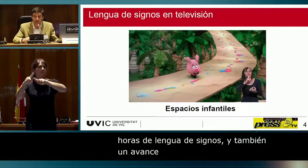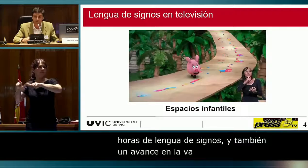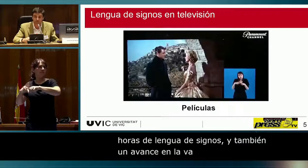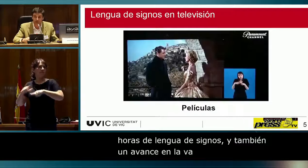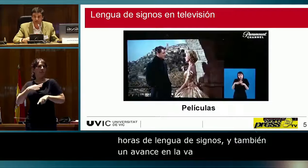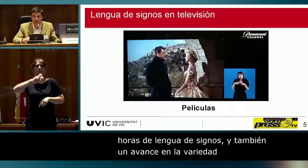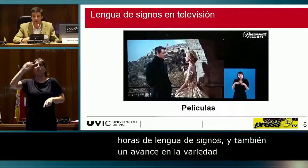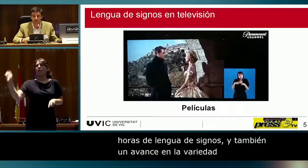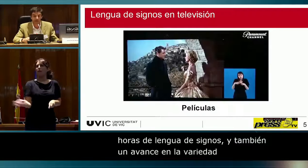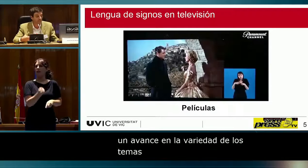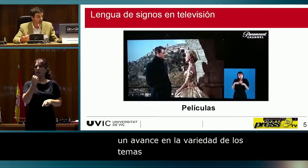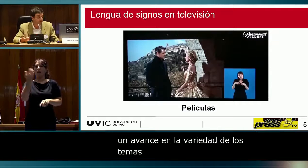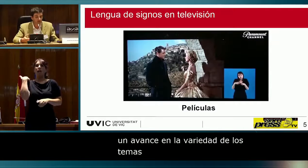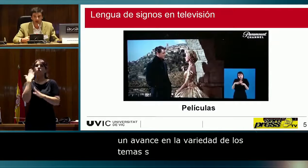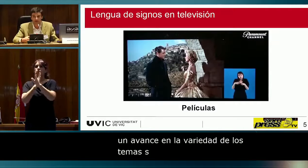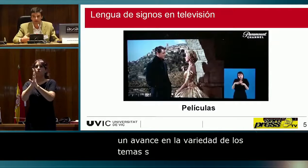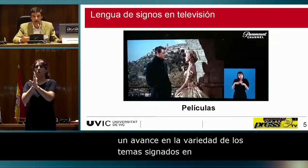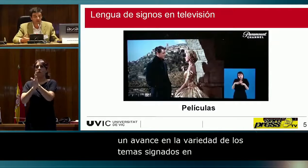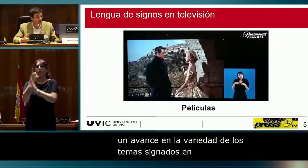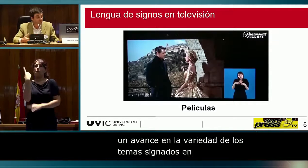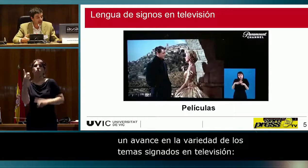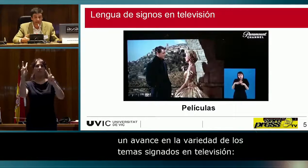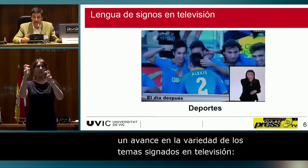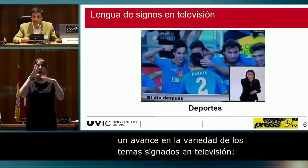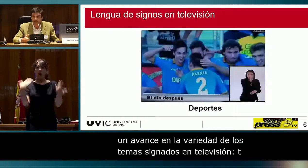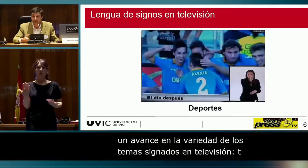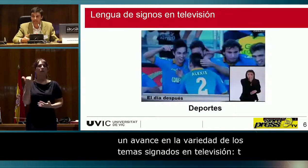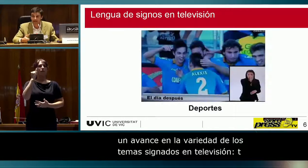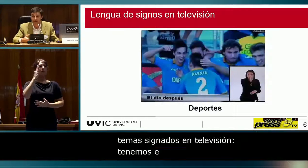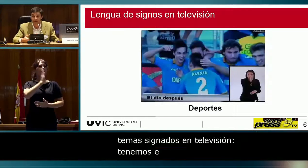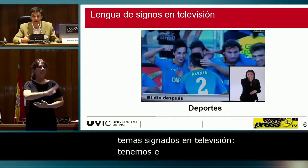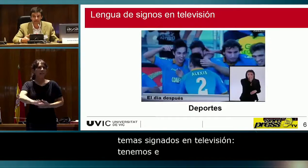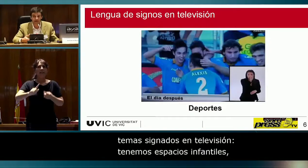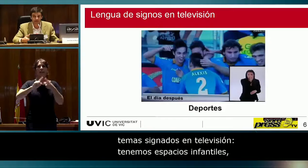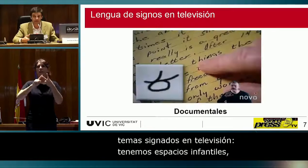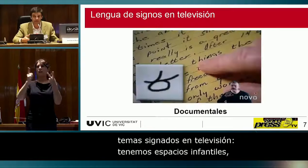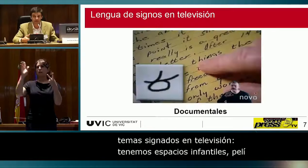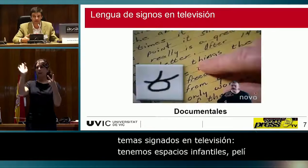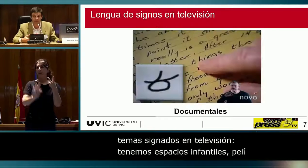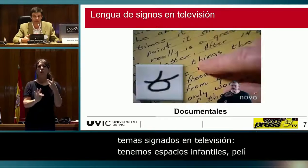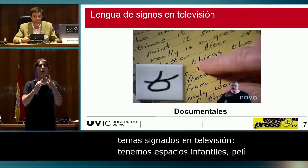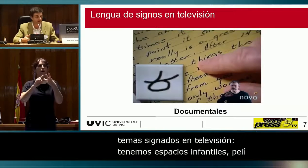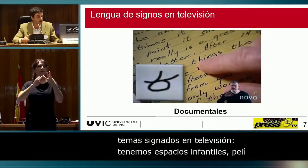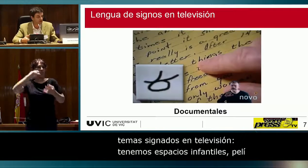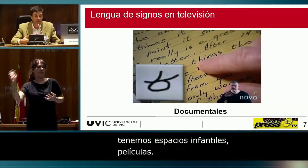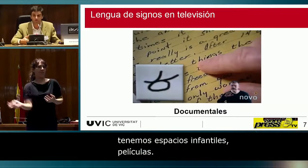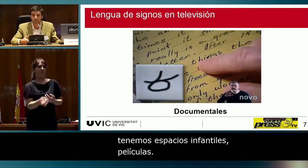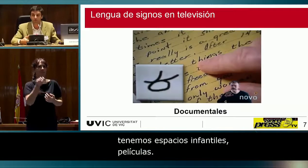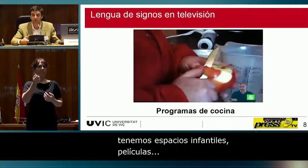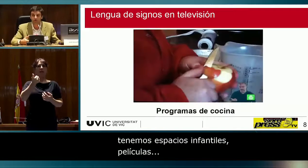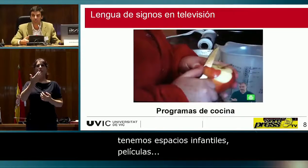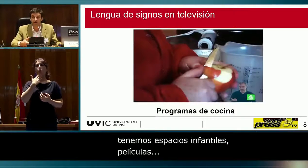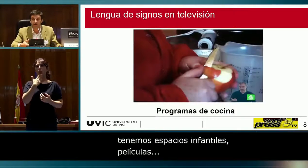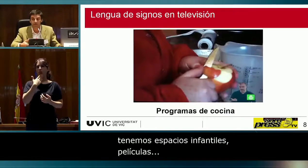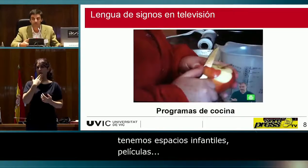Tenemos espacios infantiles, películas, hay una variedad temática, tanto de temas más lúdicos